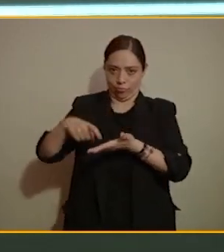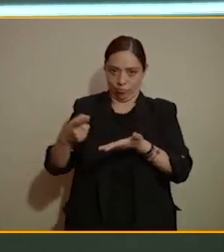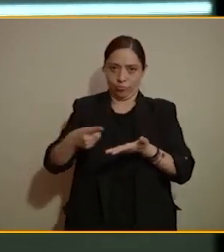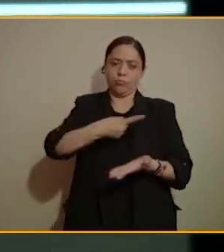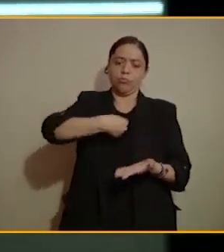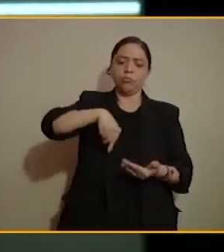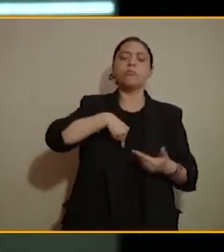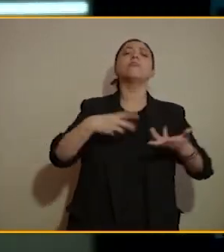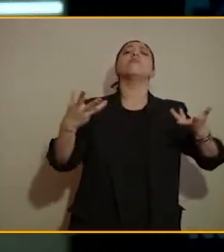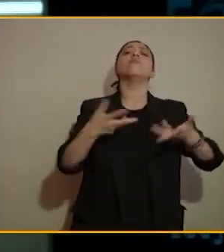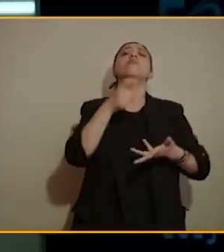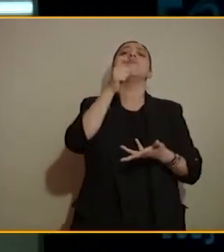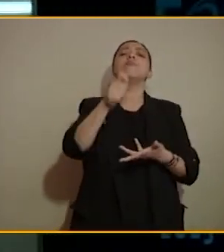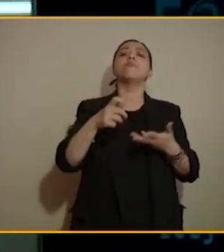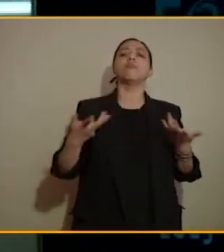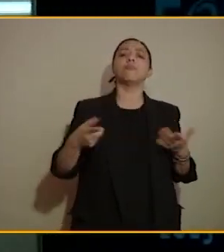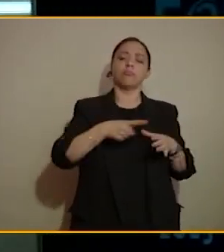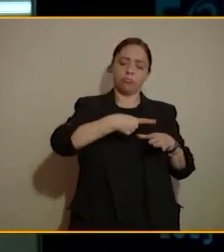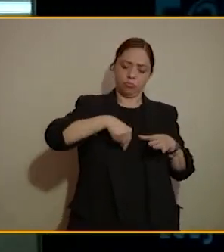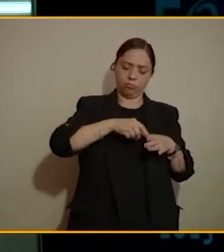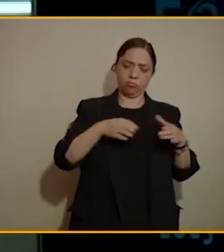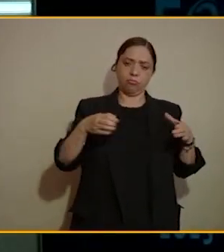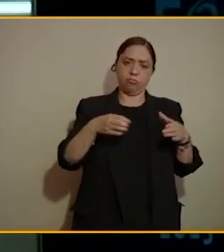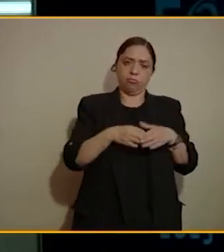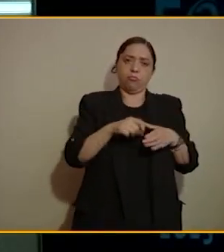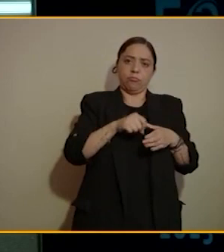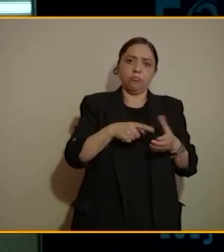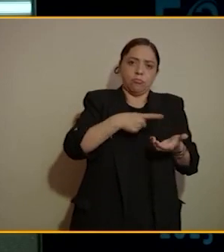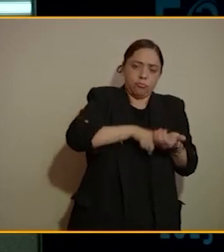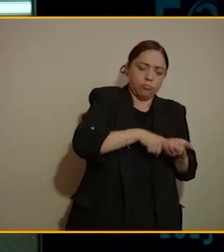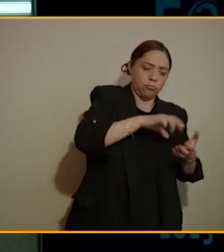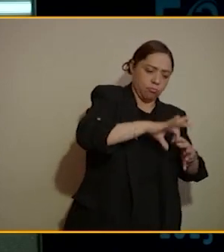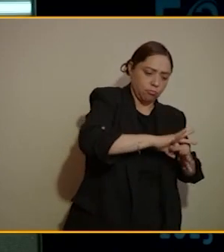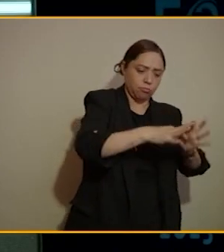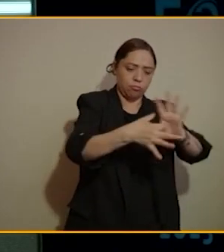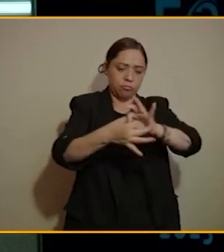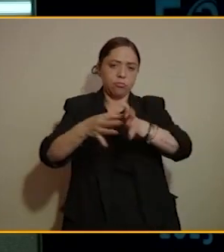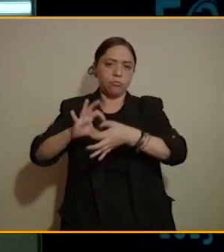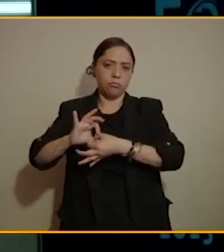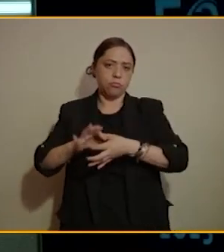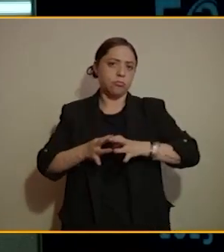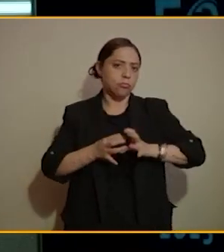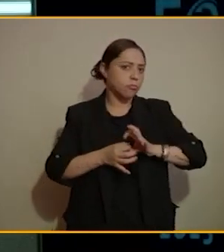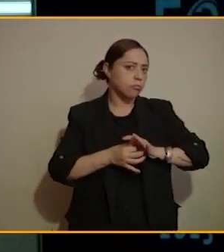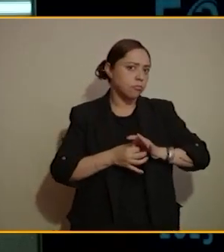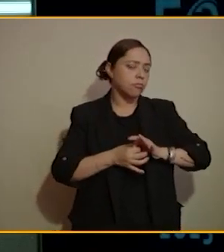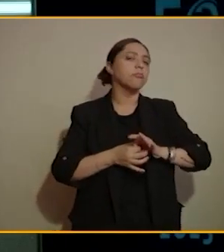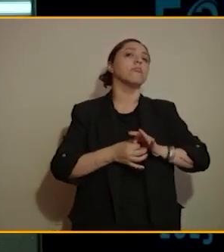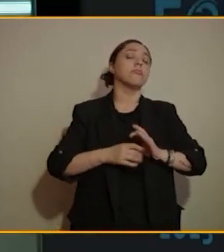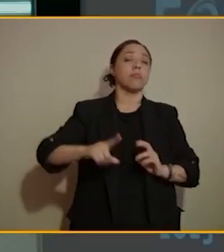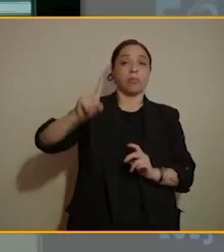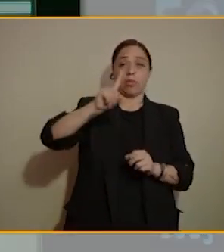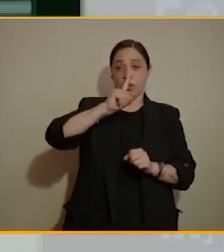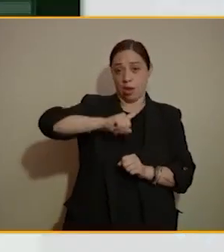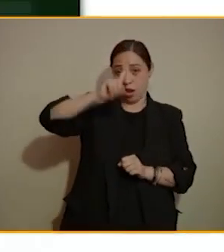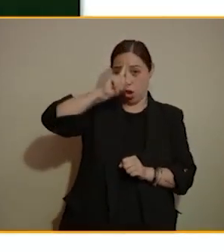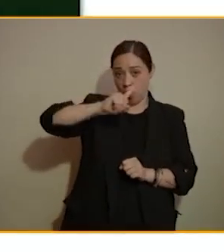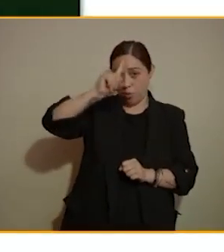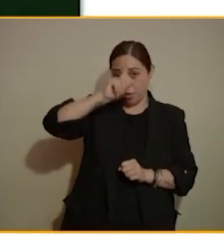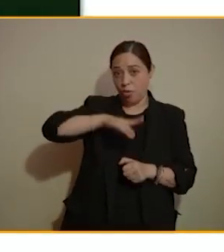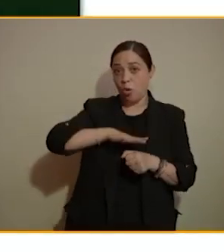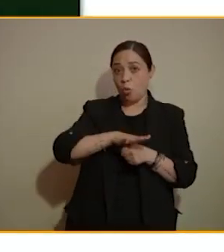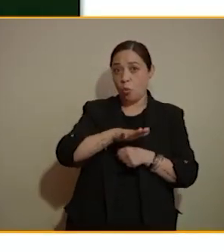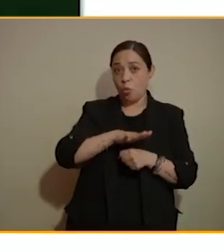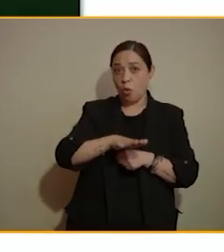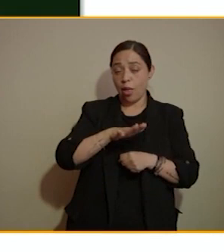MIPYMES que tienen a sus propias MIPYMES como parte de cadena de valor? Lo primero y lo más recomendado es enseñar